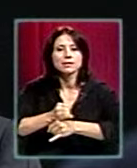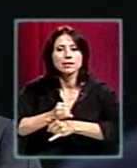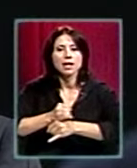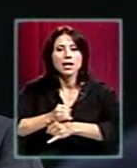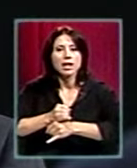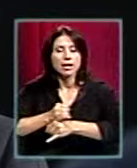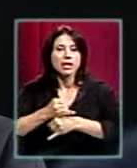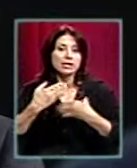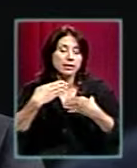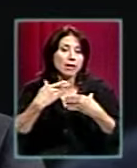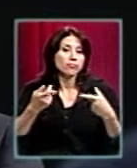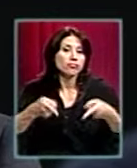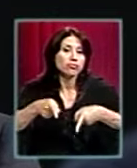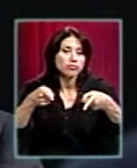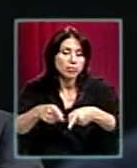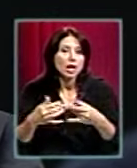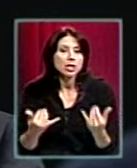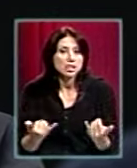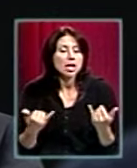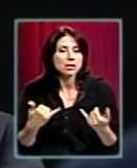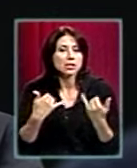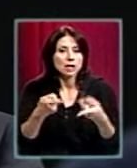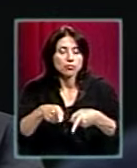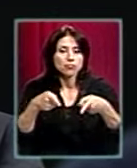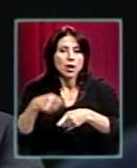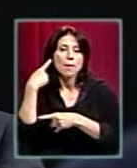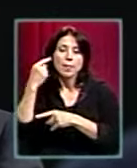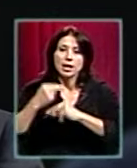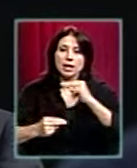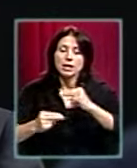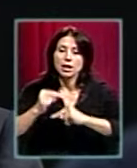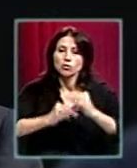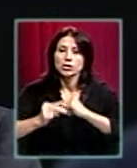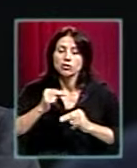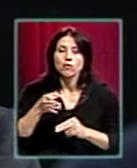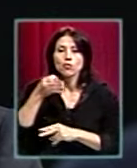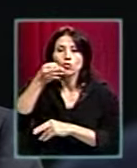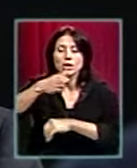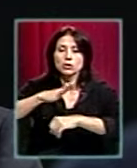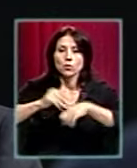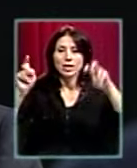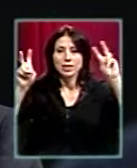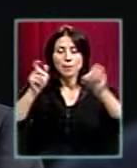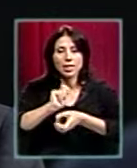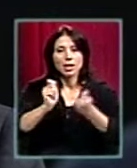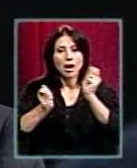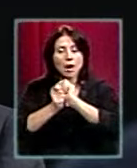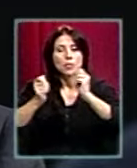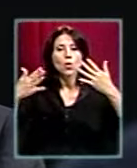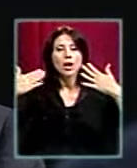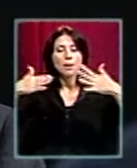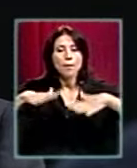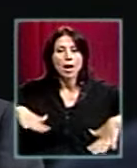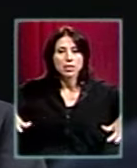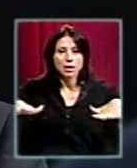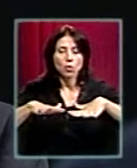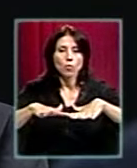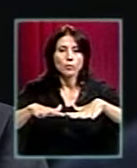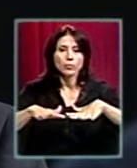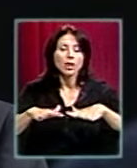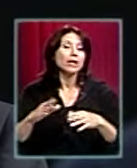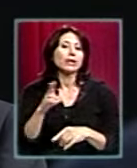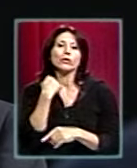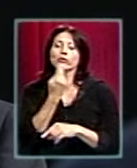van a ir dando, que ya se están generando para las negociaciones futuras sobre el tema del cambio climático, ¿verdad? Y que por supuesto